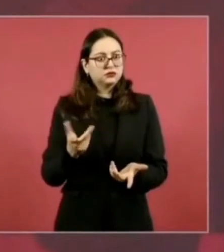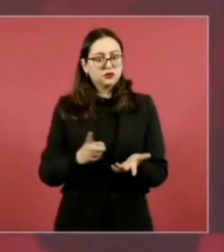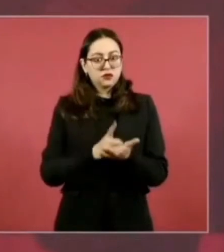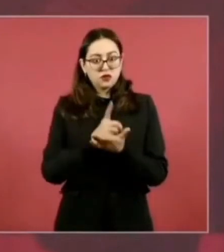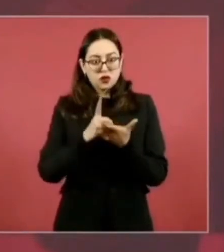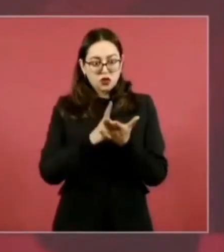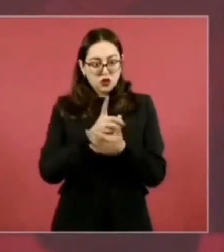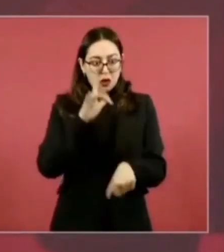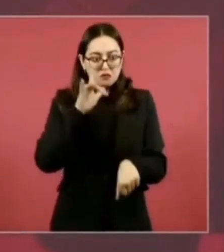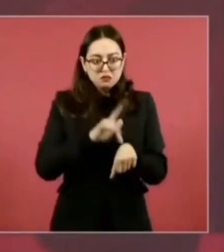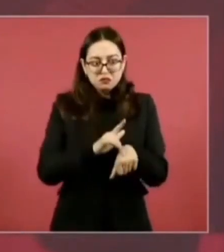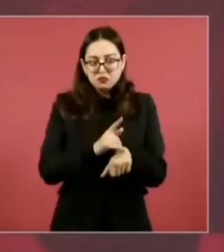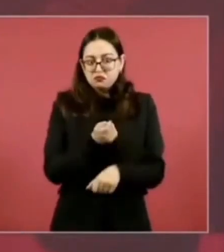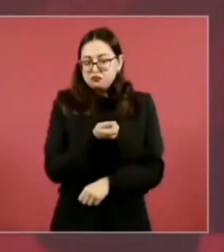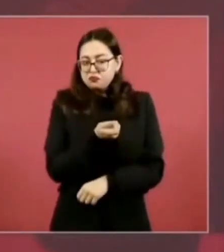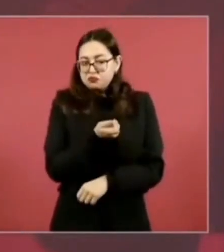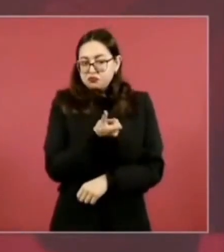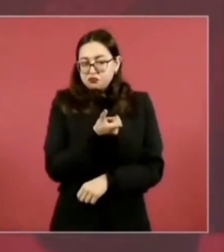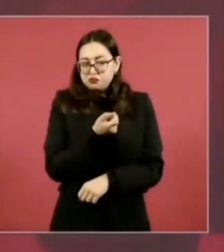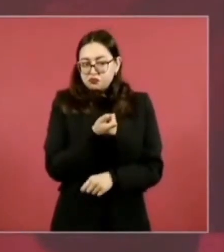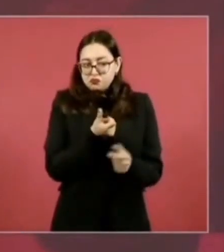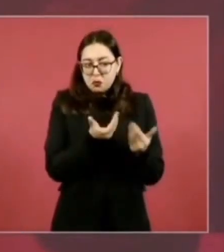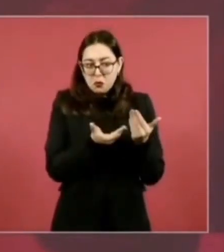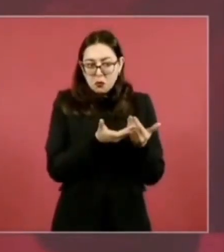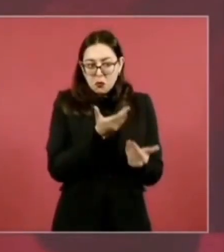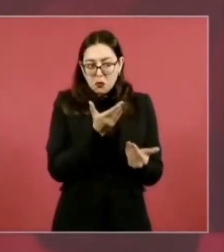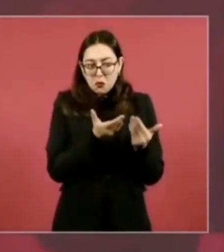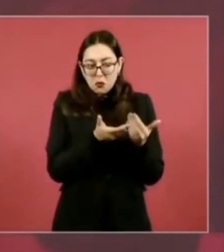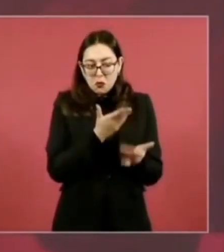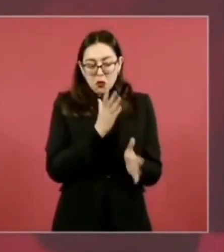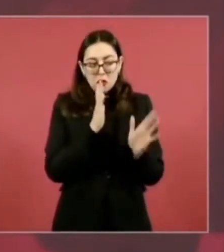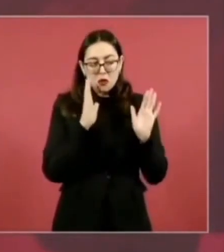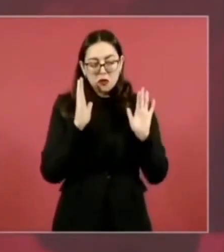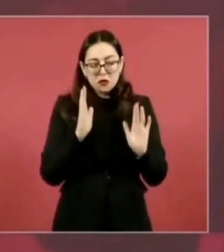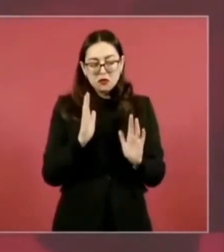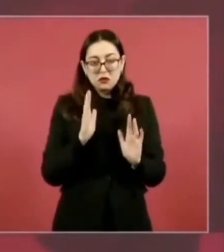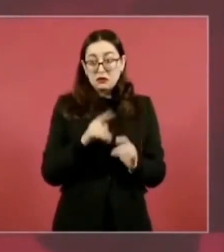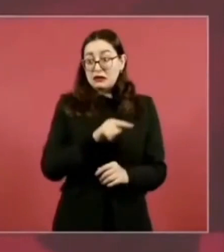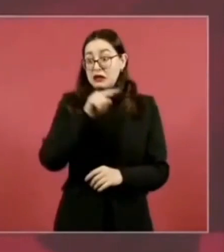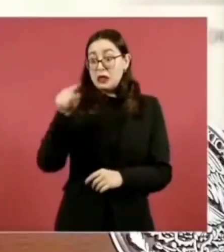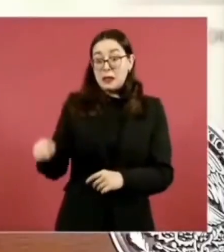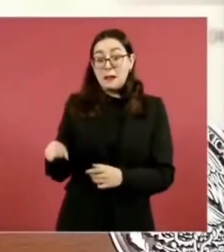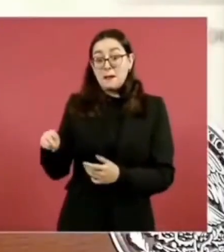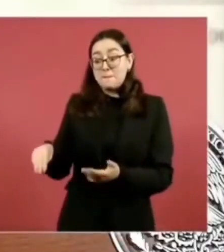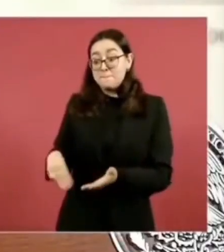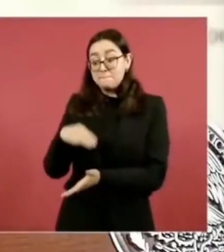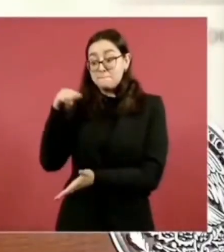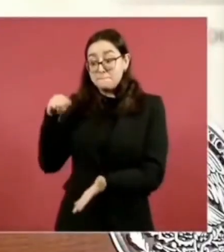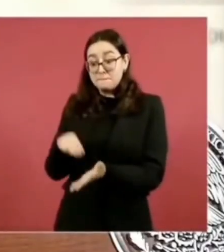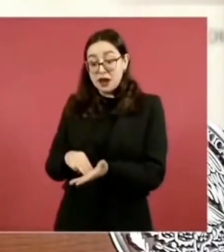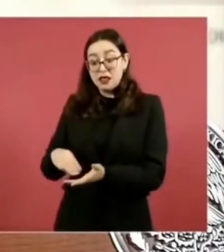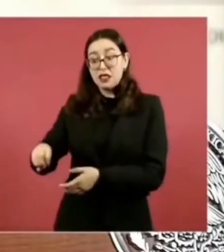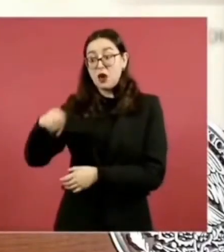y menos en Mérida y menos en Oaxaca